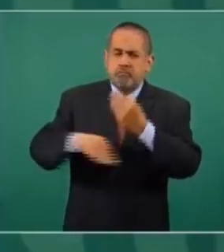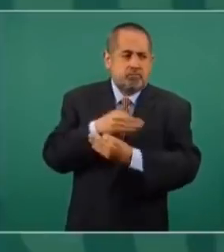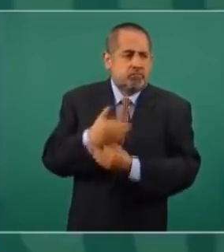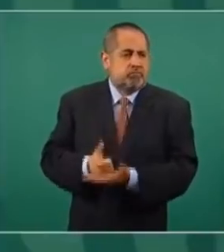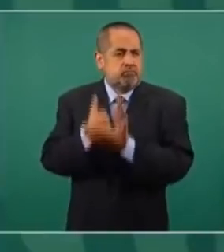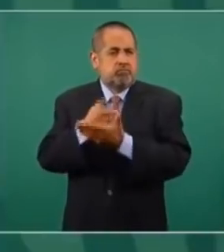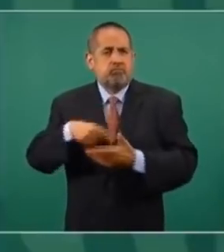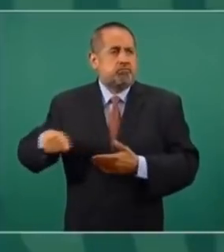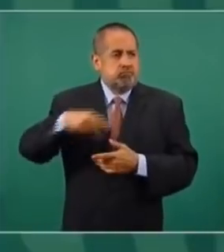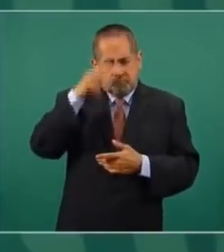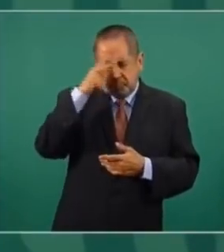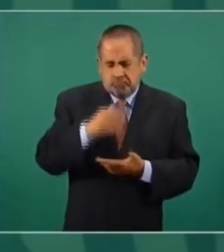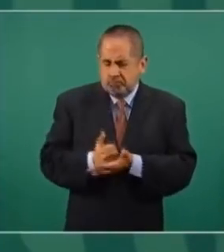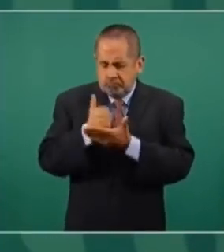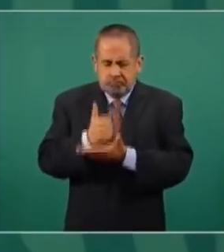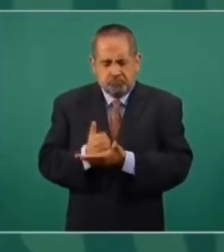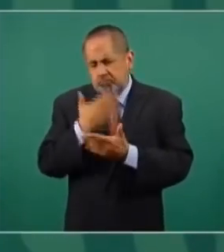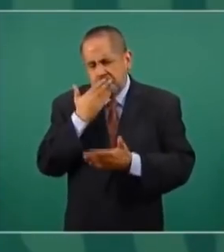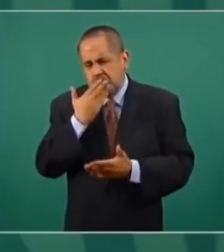los mexicanos.